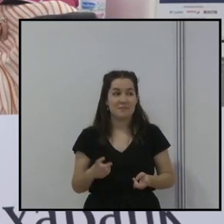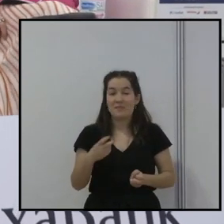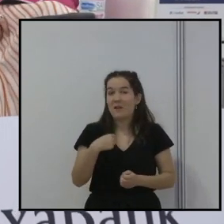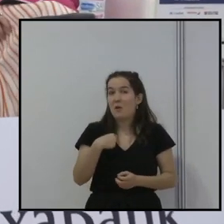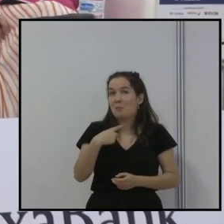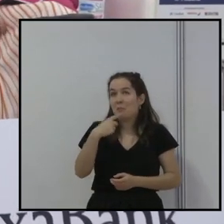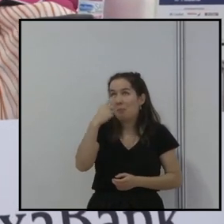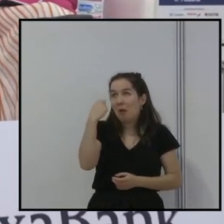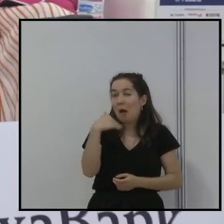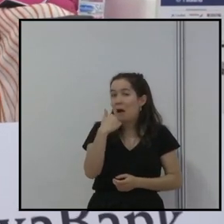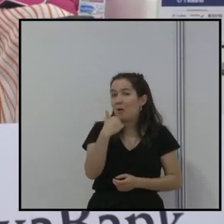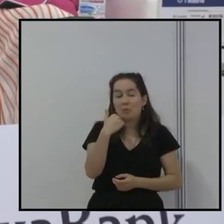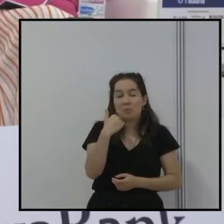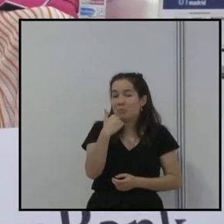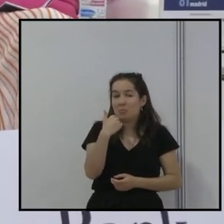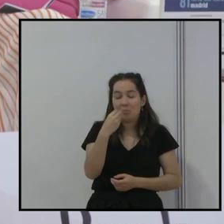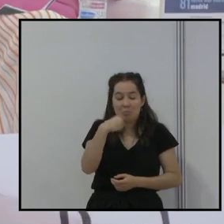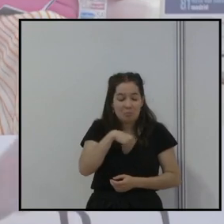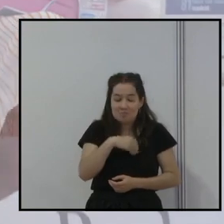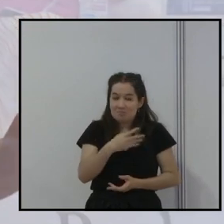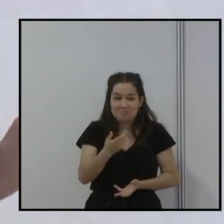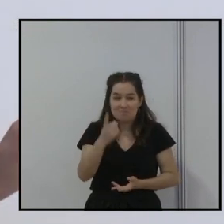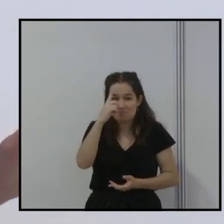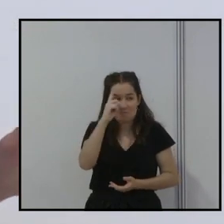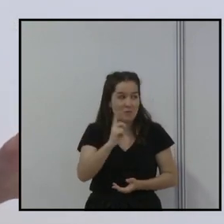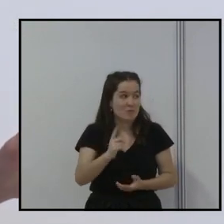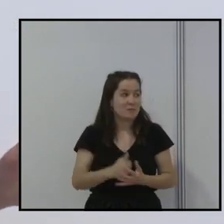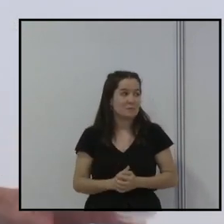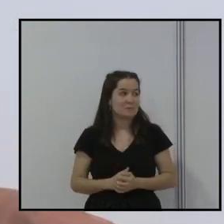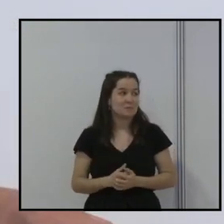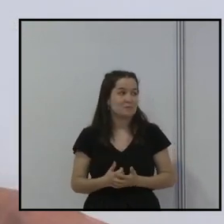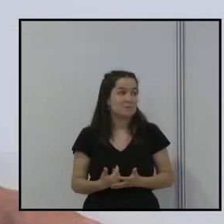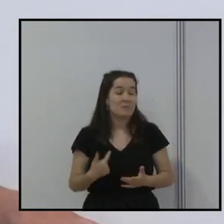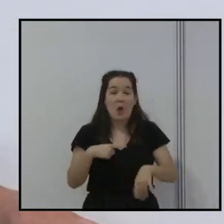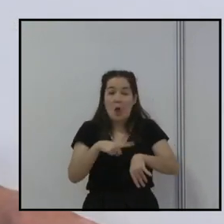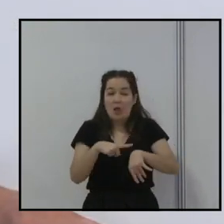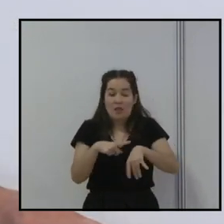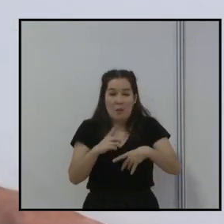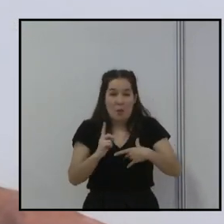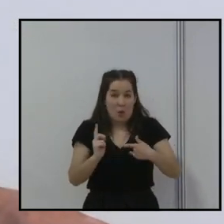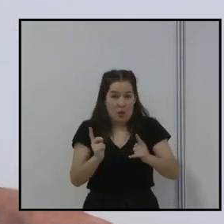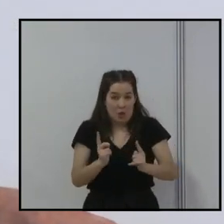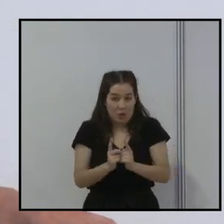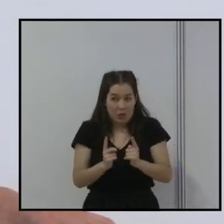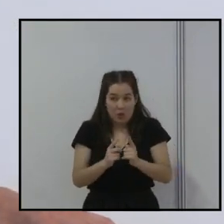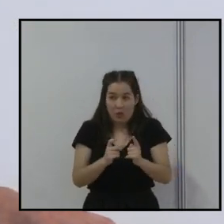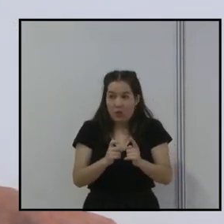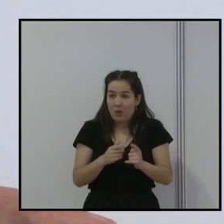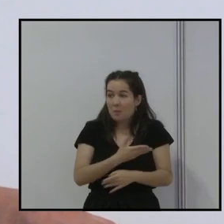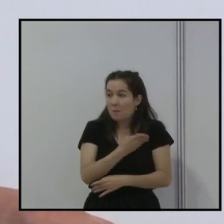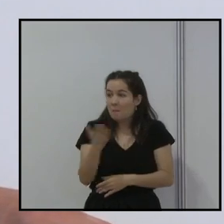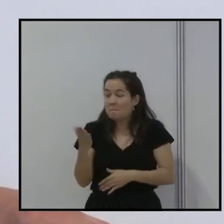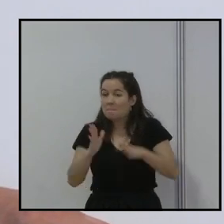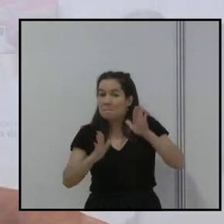ocurre. No sé. Vale, pues entonces os voy a hacer otra. Bueno, creo que estamos quedándonos sin tiempo. A ver si alguien del público tiene